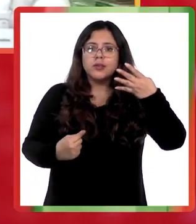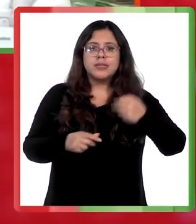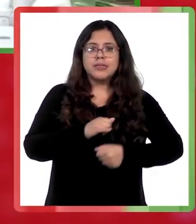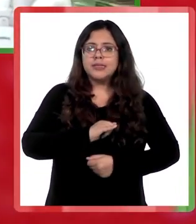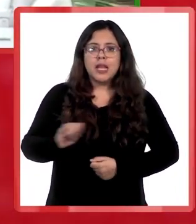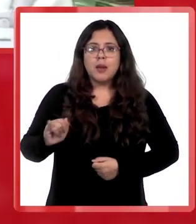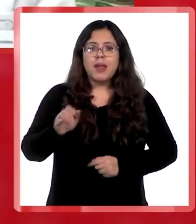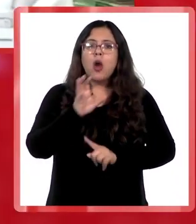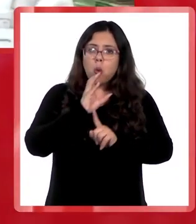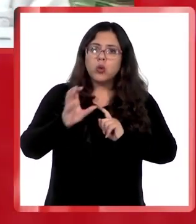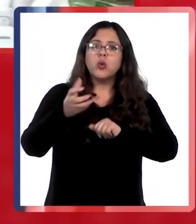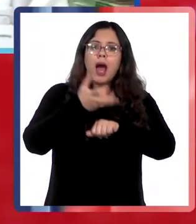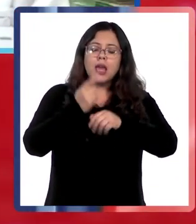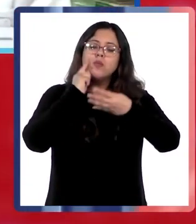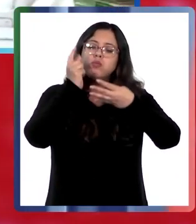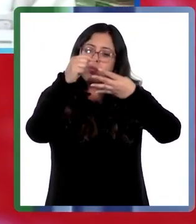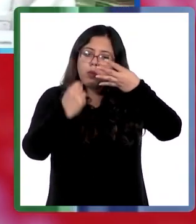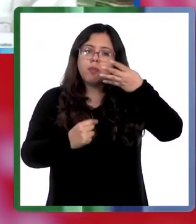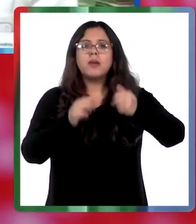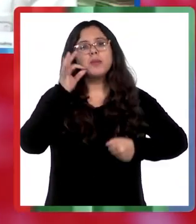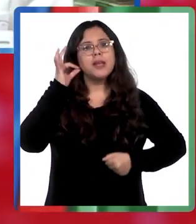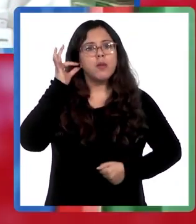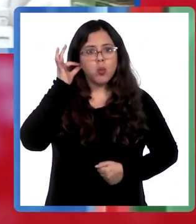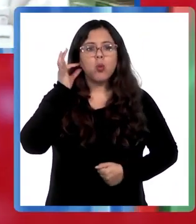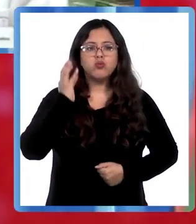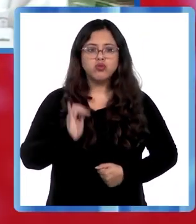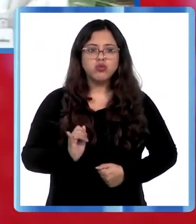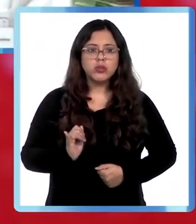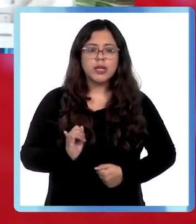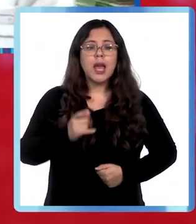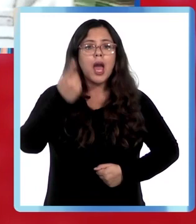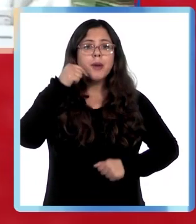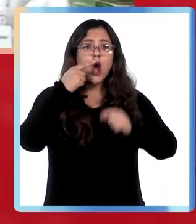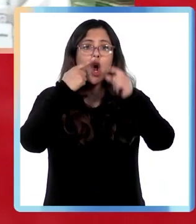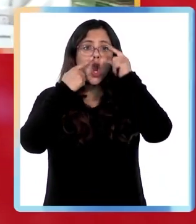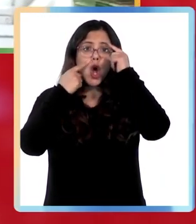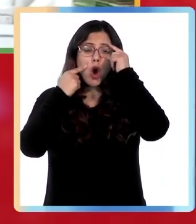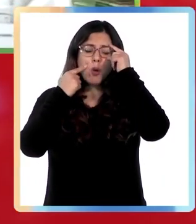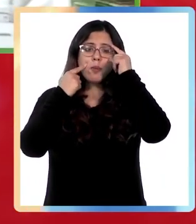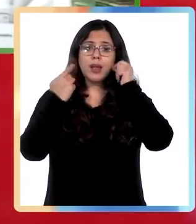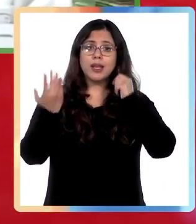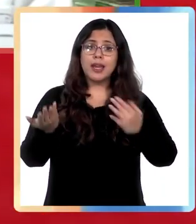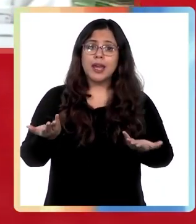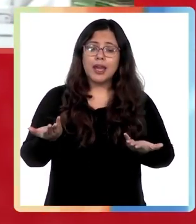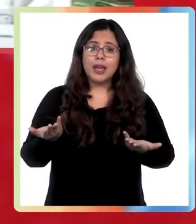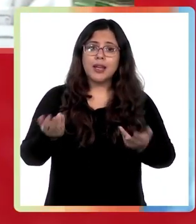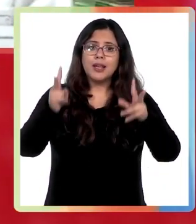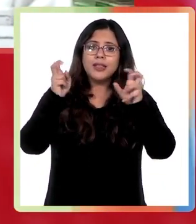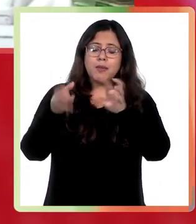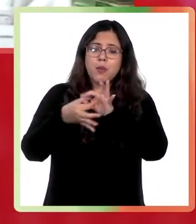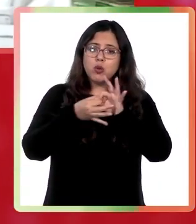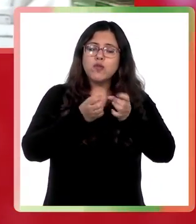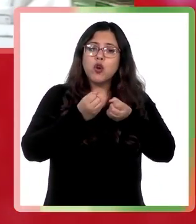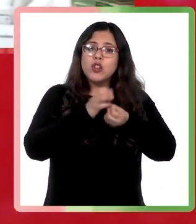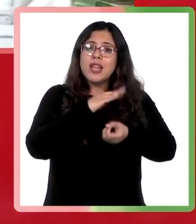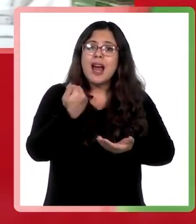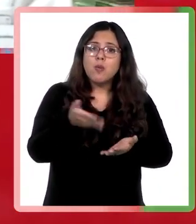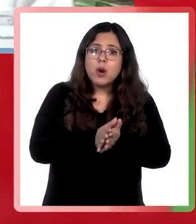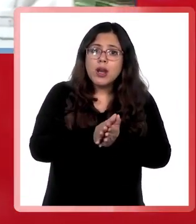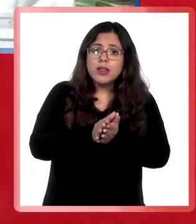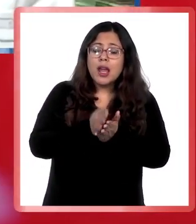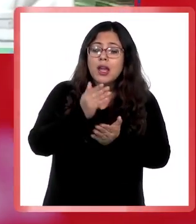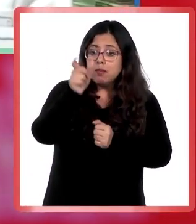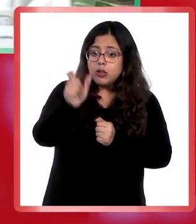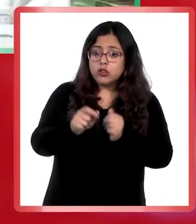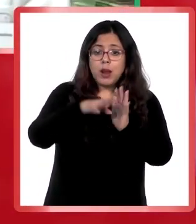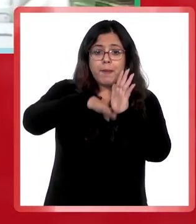¿sí? Hay una cultura de chequeo en las mujeres. En cambio, en los hombres, las causas de muerte cuando uno tiene